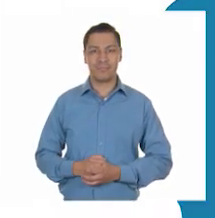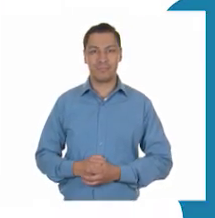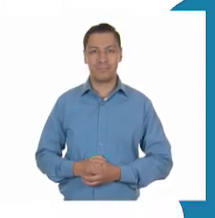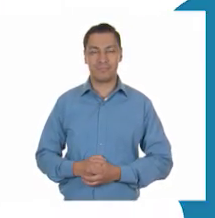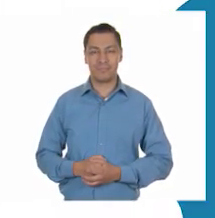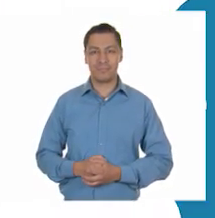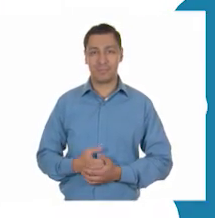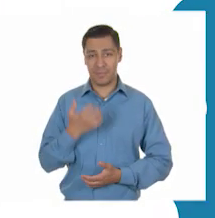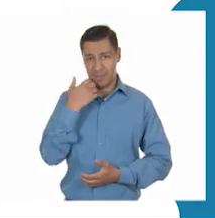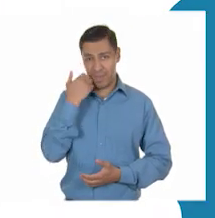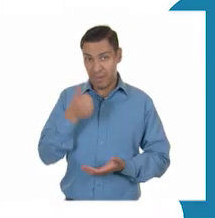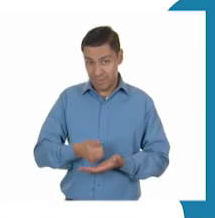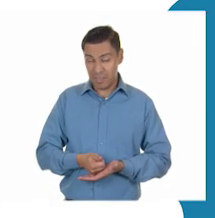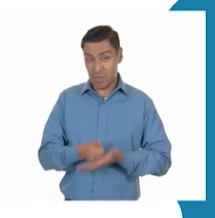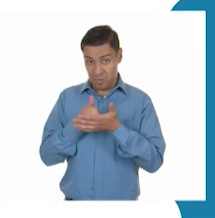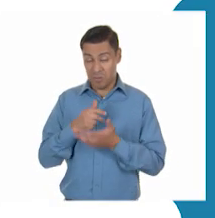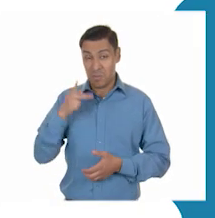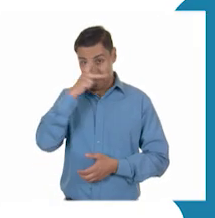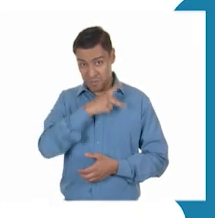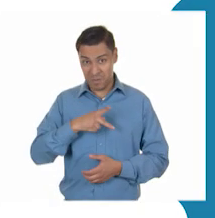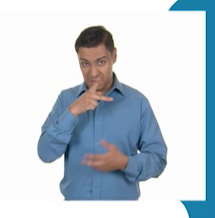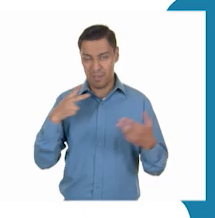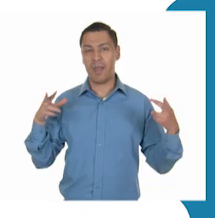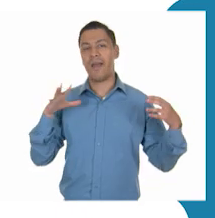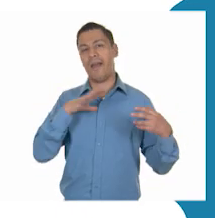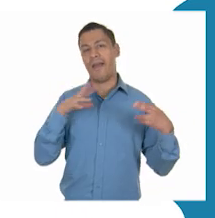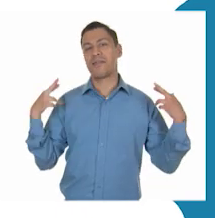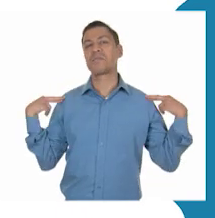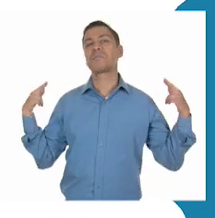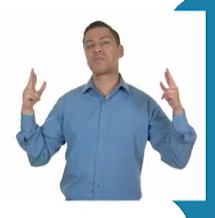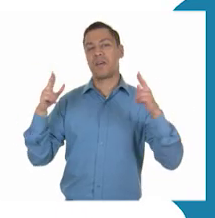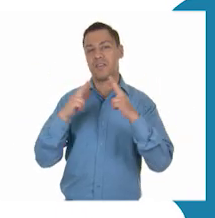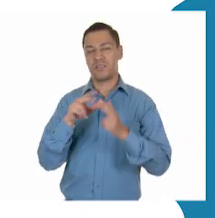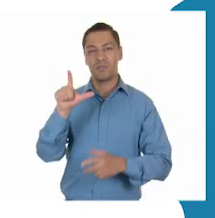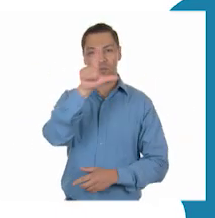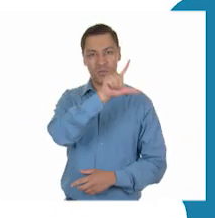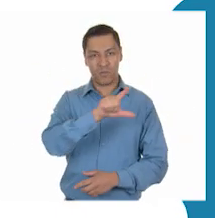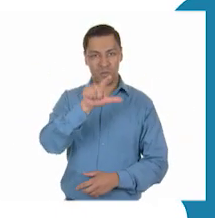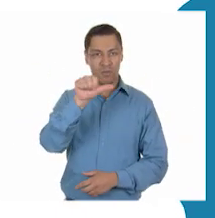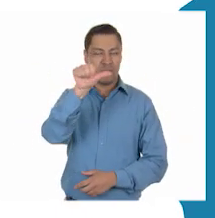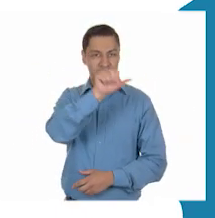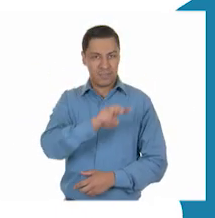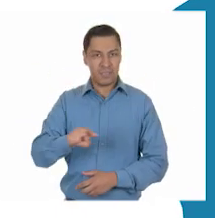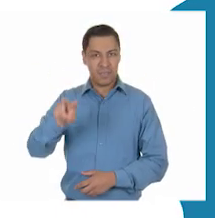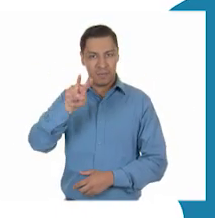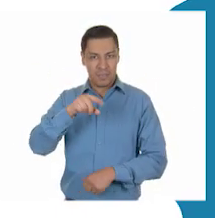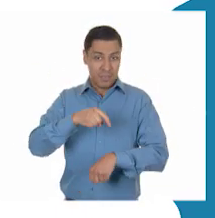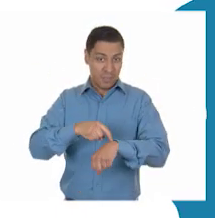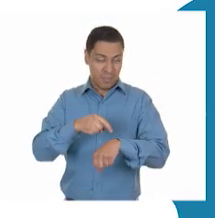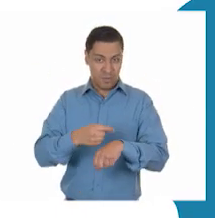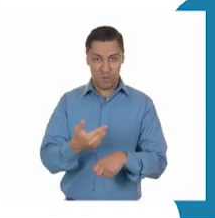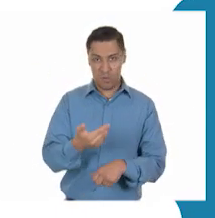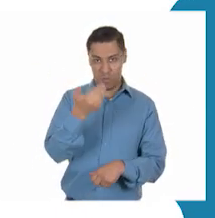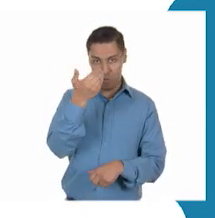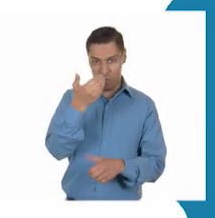Para apoyo pedagógico, hay maestras y maestros de lunes a viernes de 8 a 20 horas en el teléfono